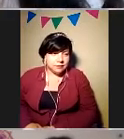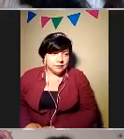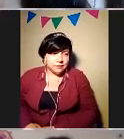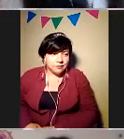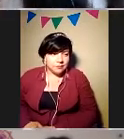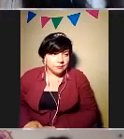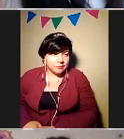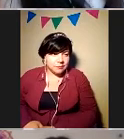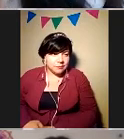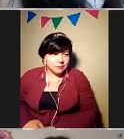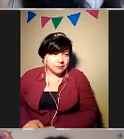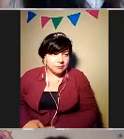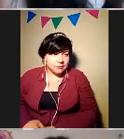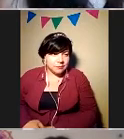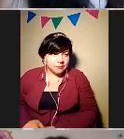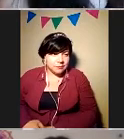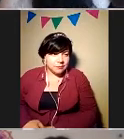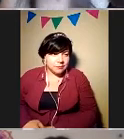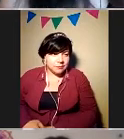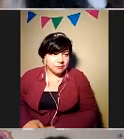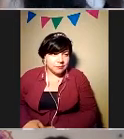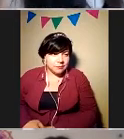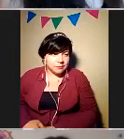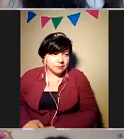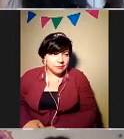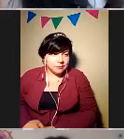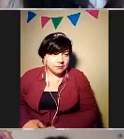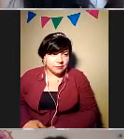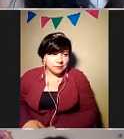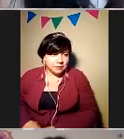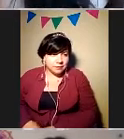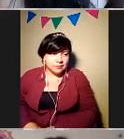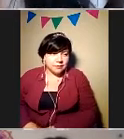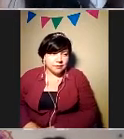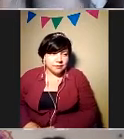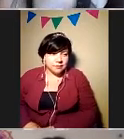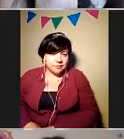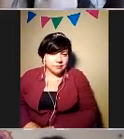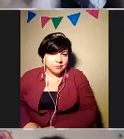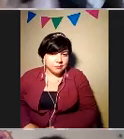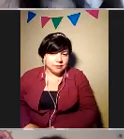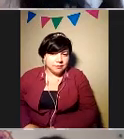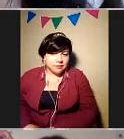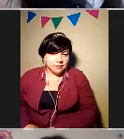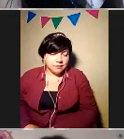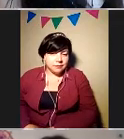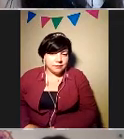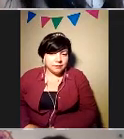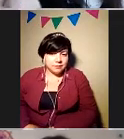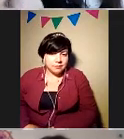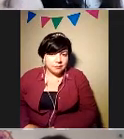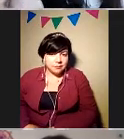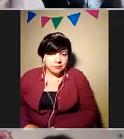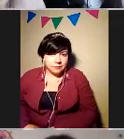ocupé mucho menos que el otro, que lo llevé a cerros, y me duró, no sé, meses. Casi un año me duró uno, y el otro me duró